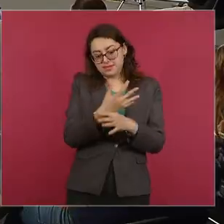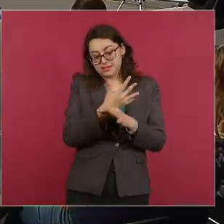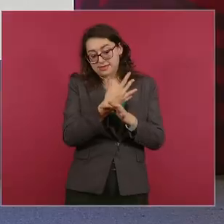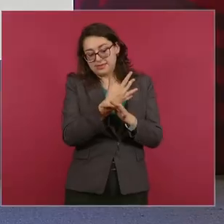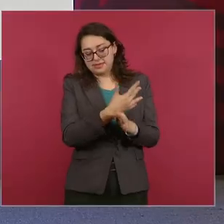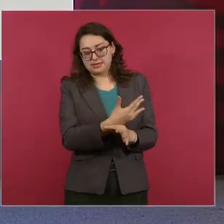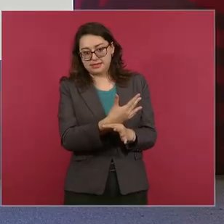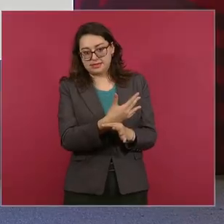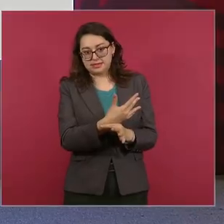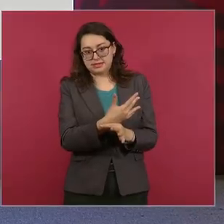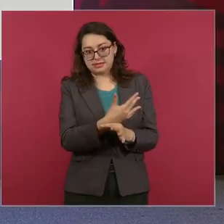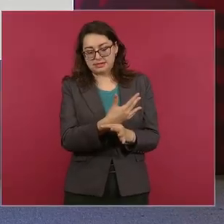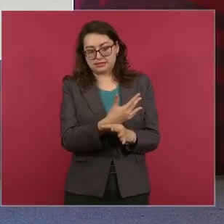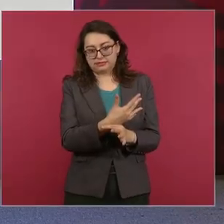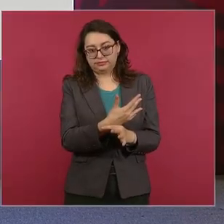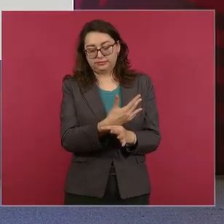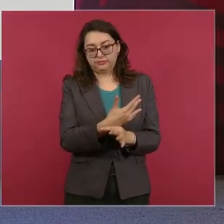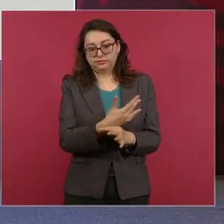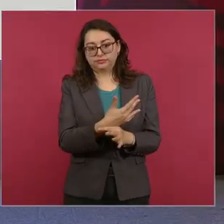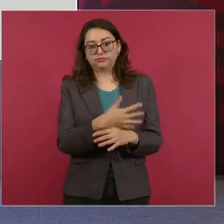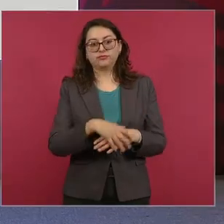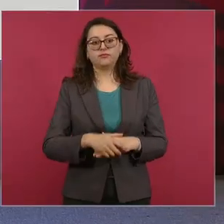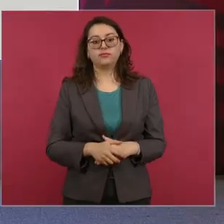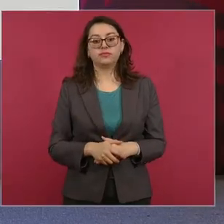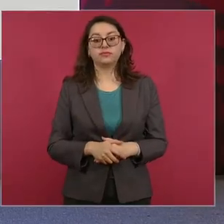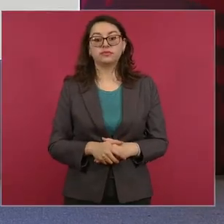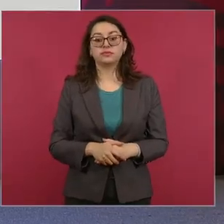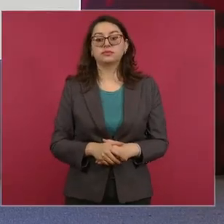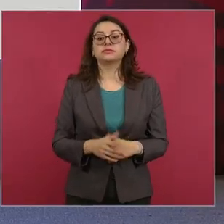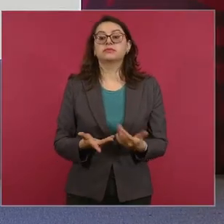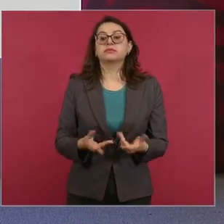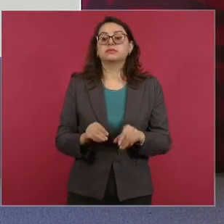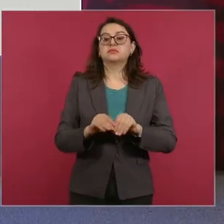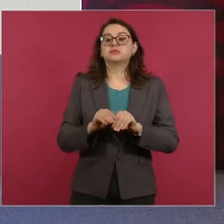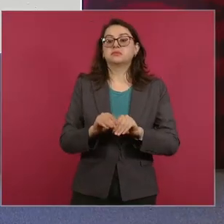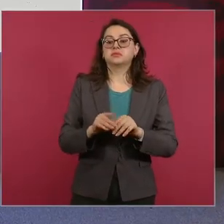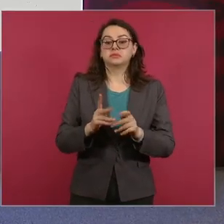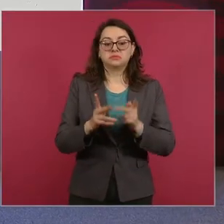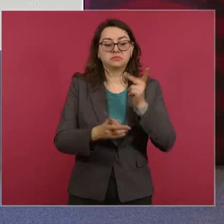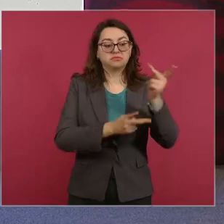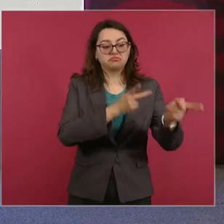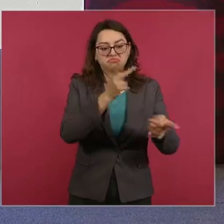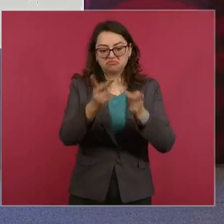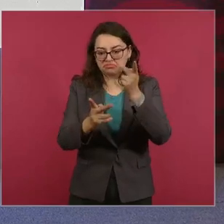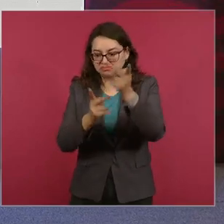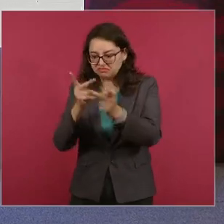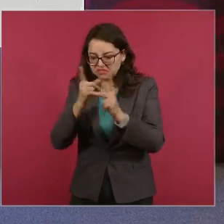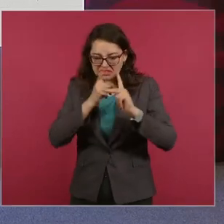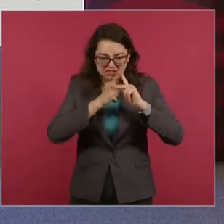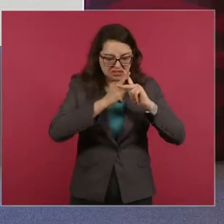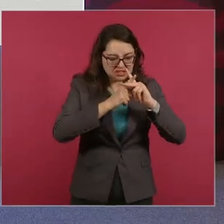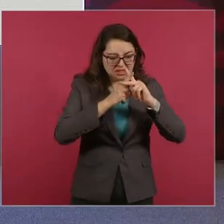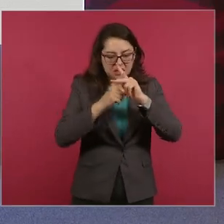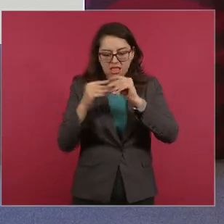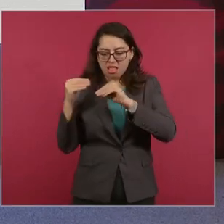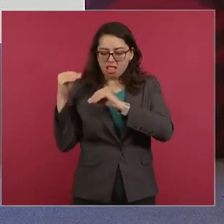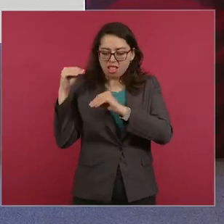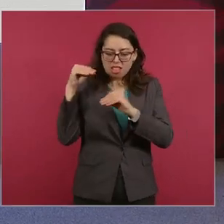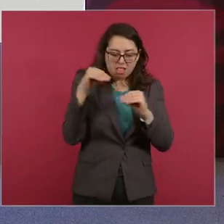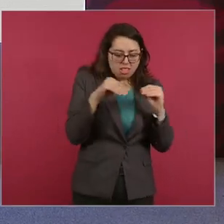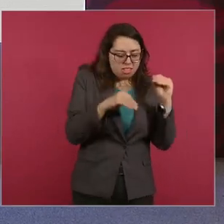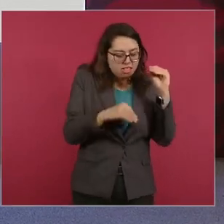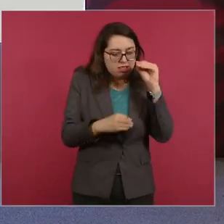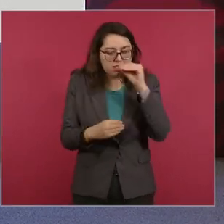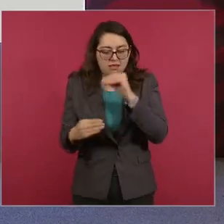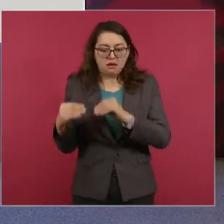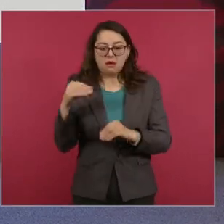en ese entonces se publicaban encuestas amañadas como ahora en todos